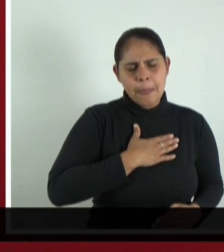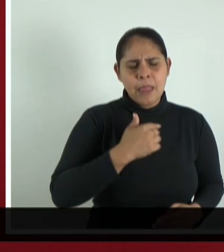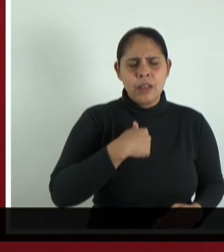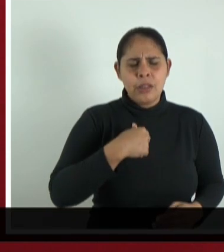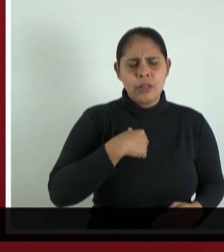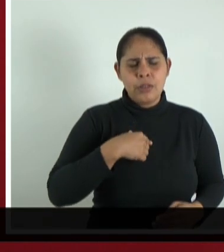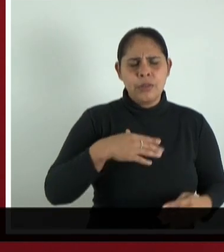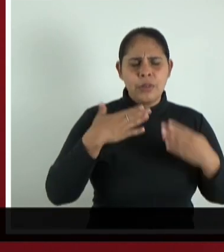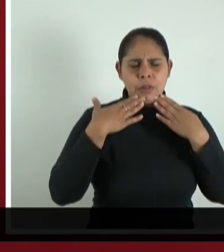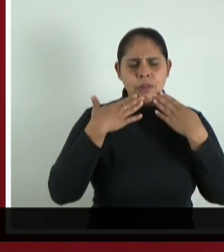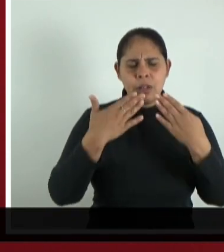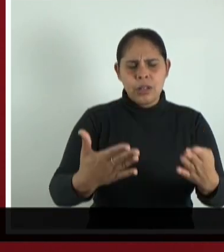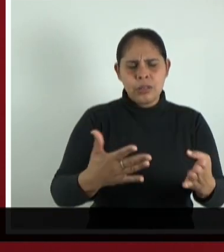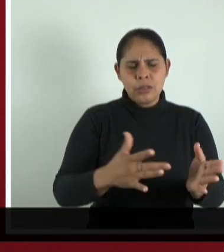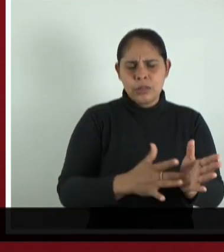gracia, Jesucristo,